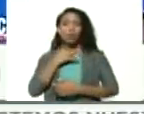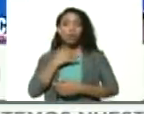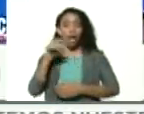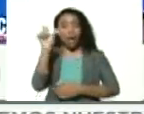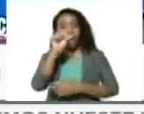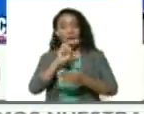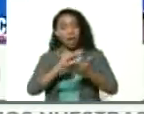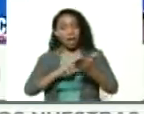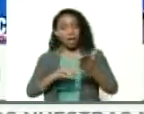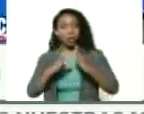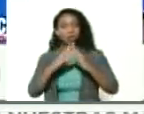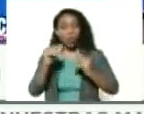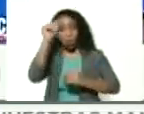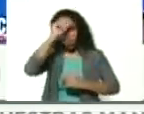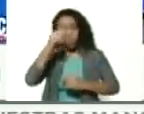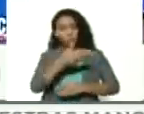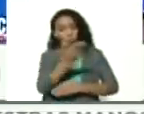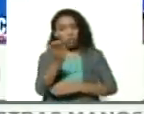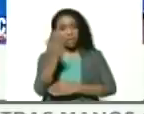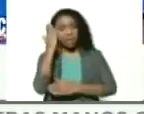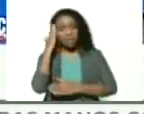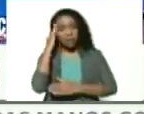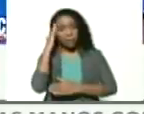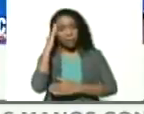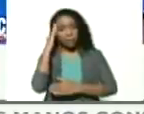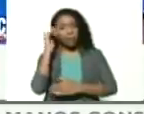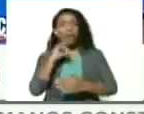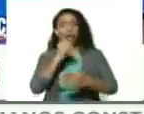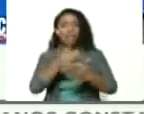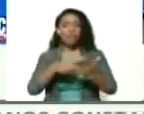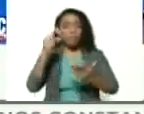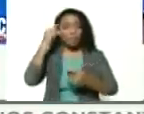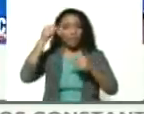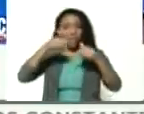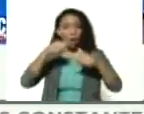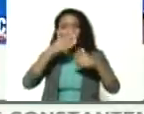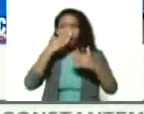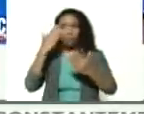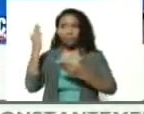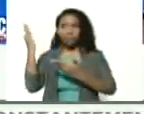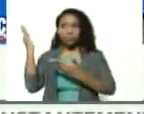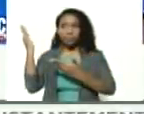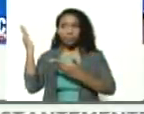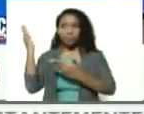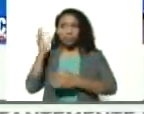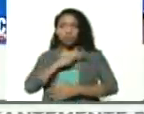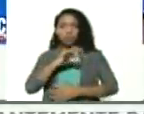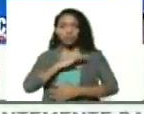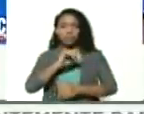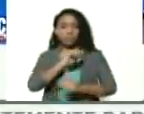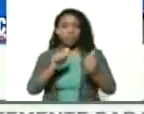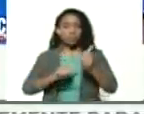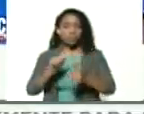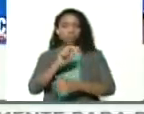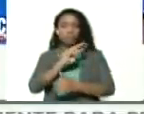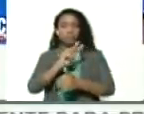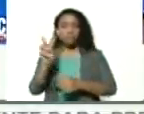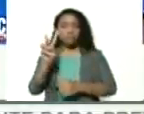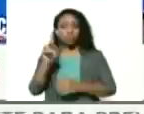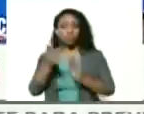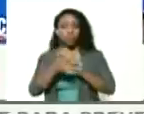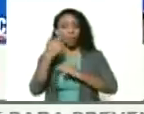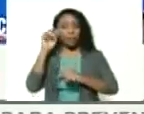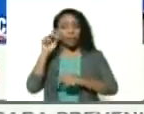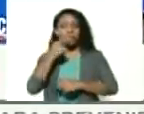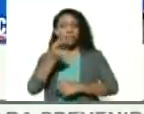para ustedes. Está el informe del día de hoy, ¿verdad? Señora vicepresidenta, ¿nos puede decir